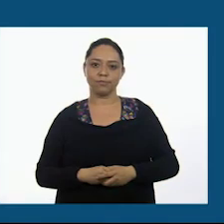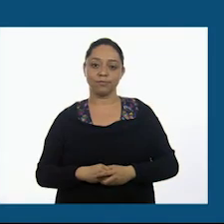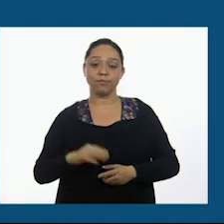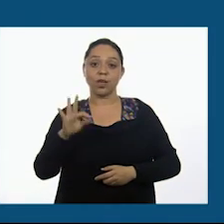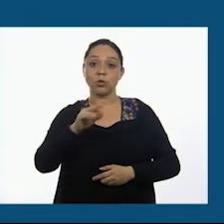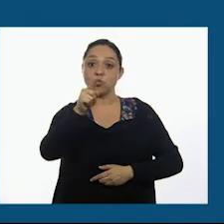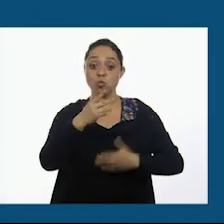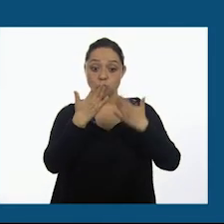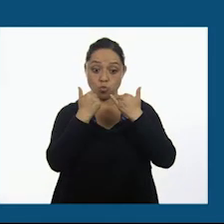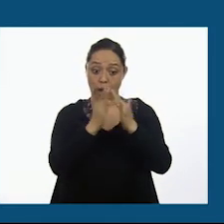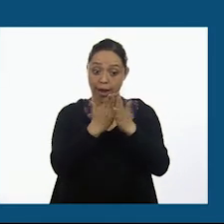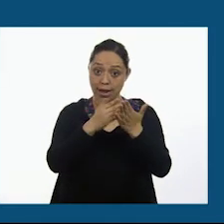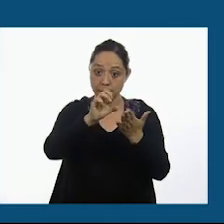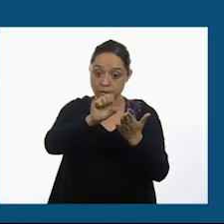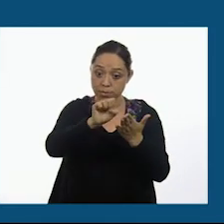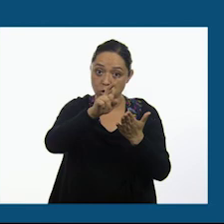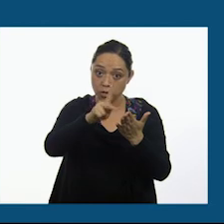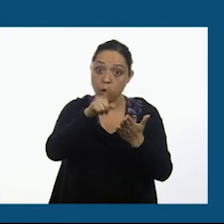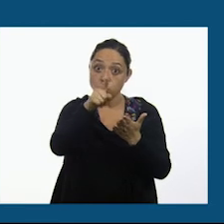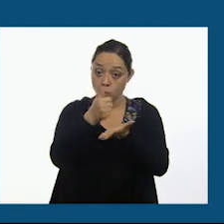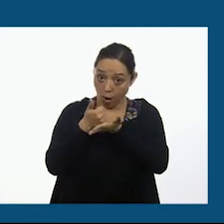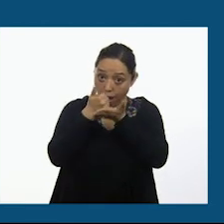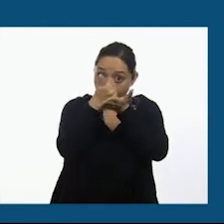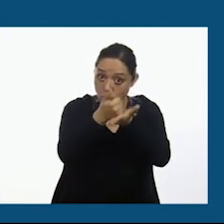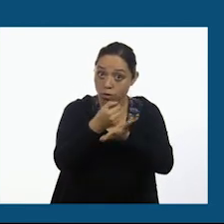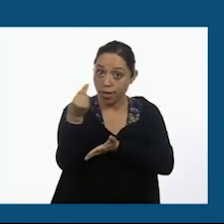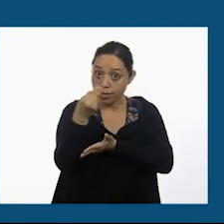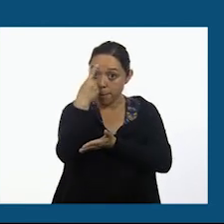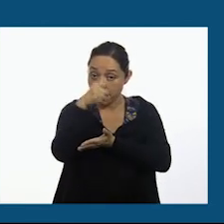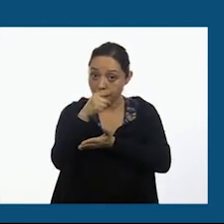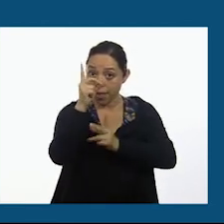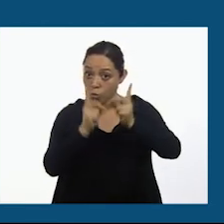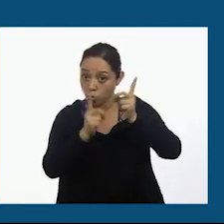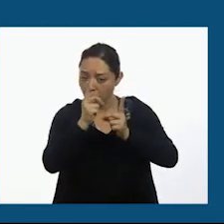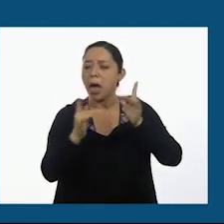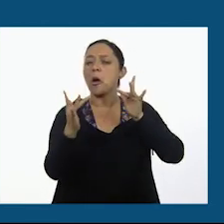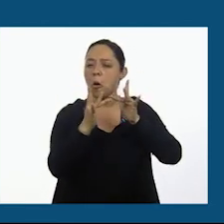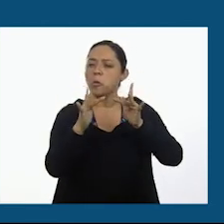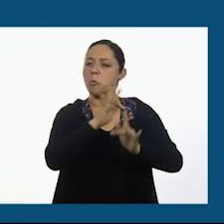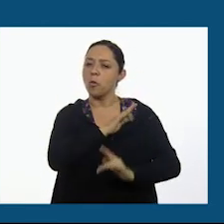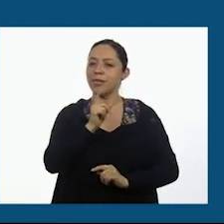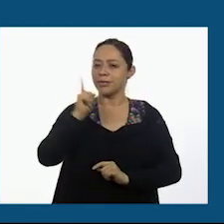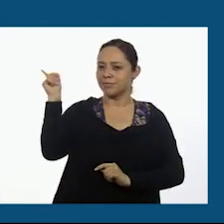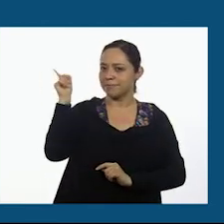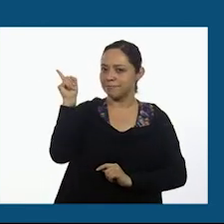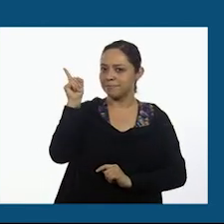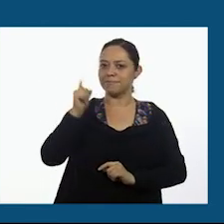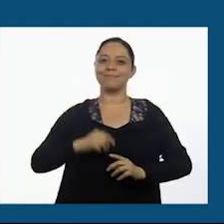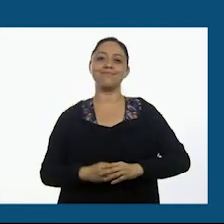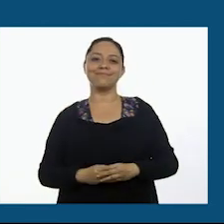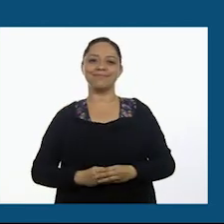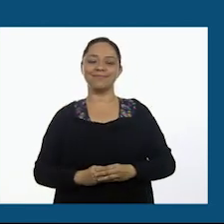Si no tienes el libro de texto o necesitas ayuda para responder las preguntas, contáctanos.